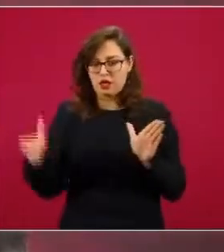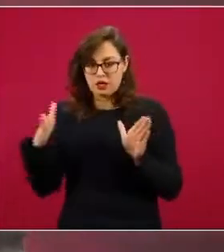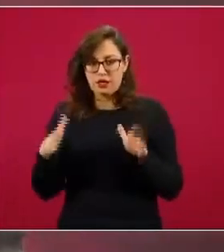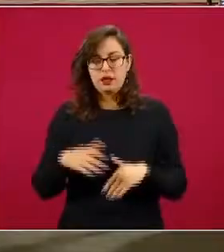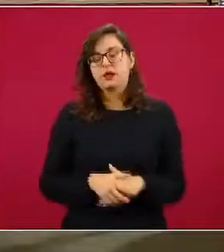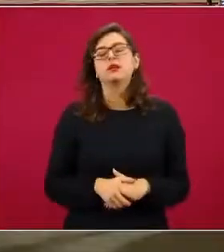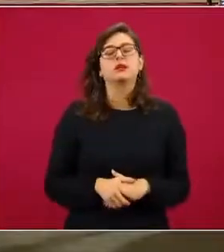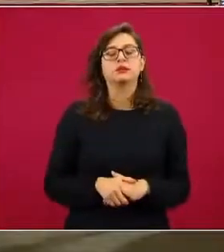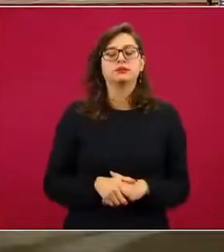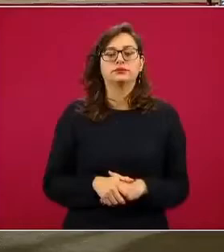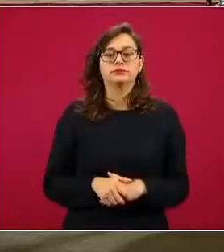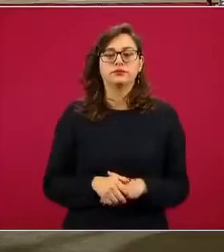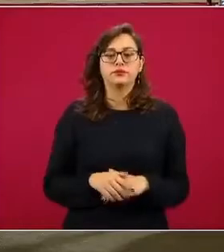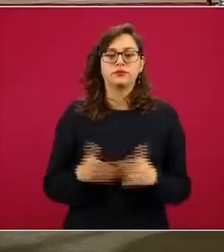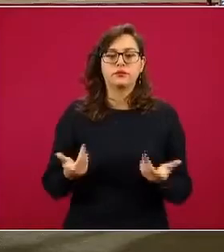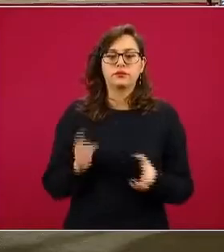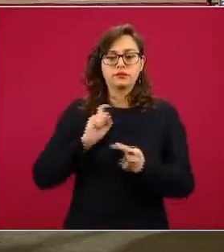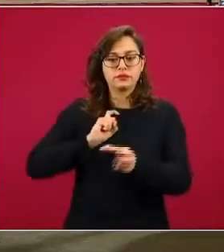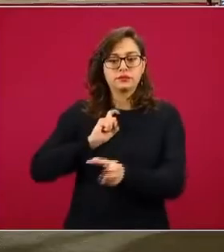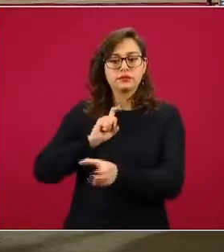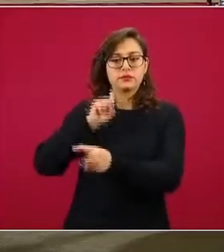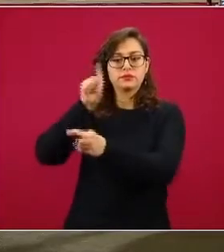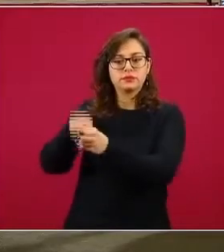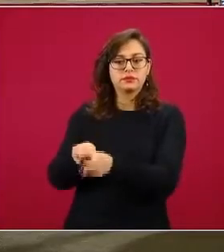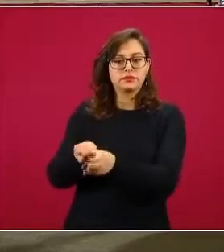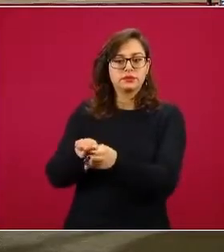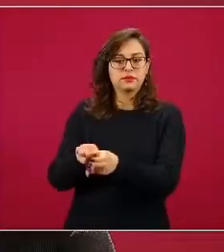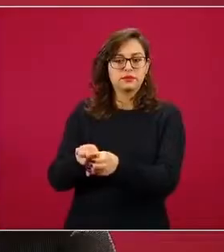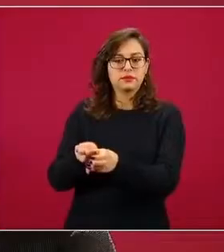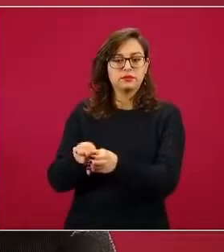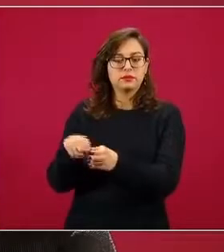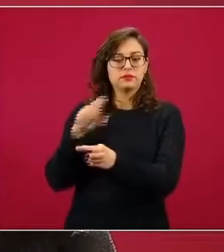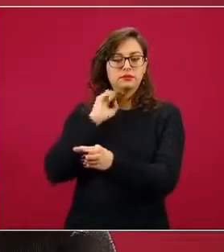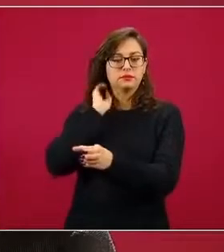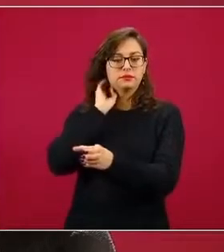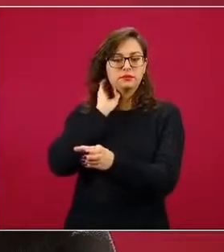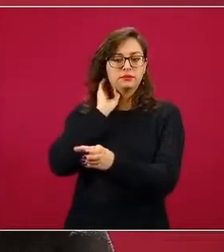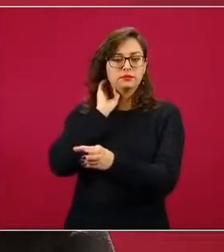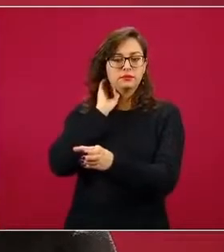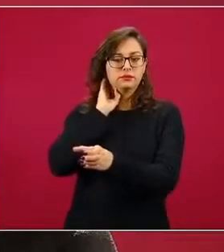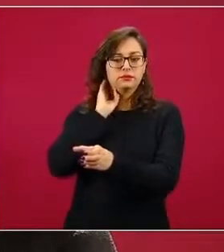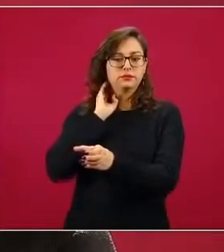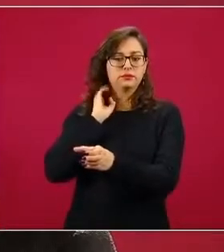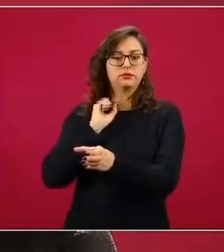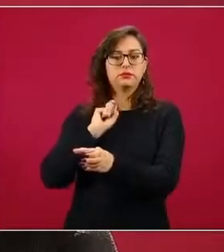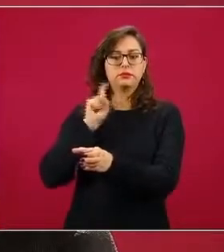llama el esquema de